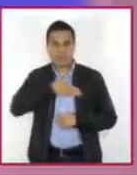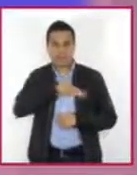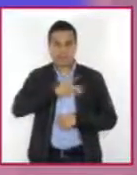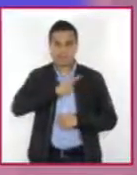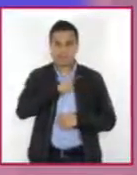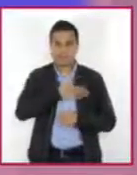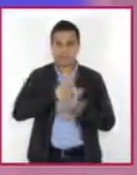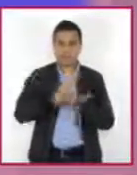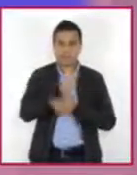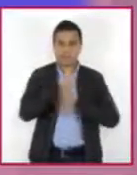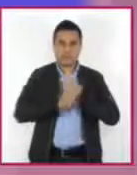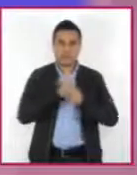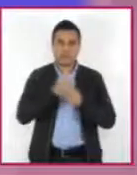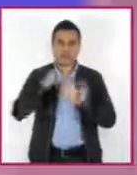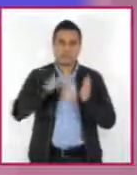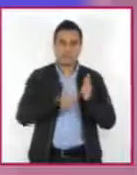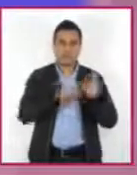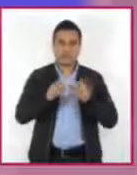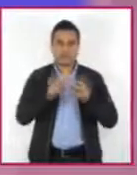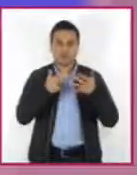1808 y 1812.